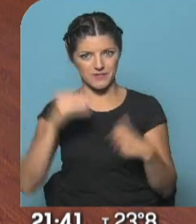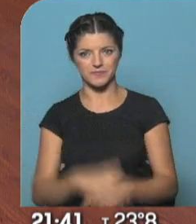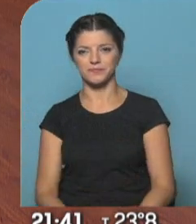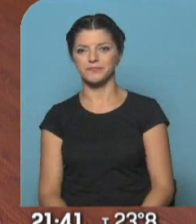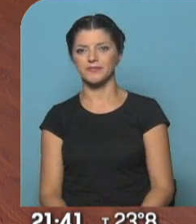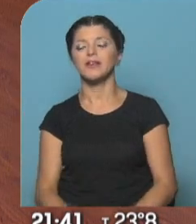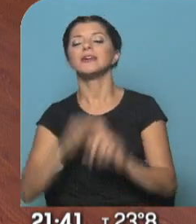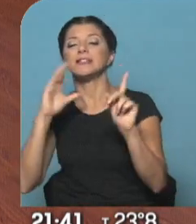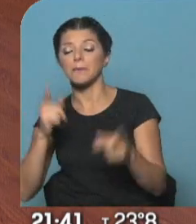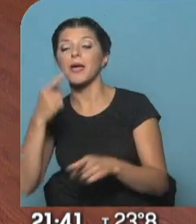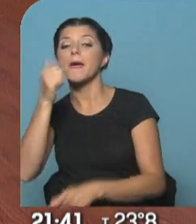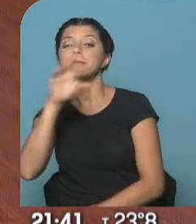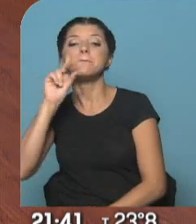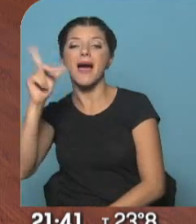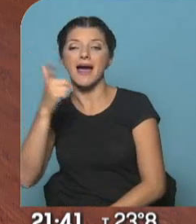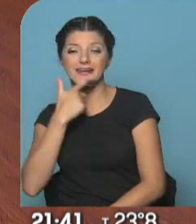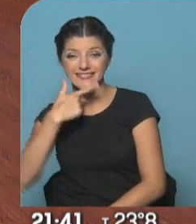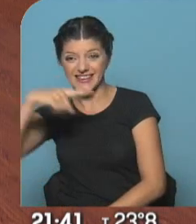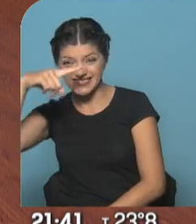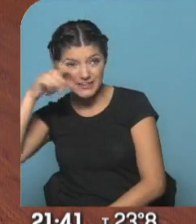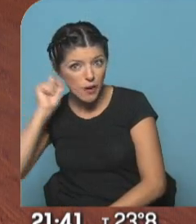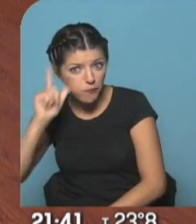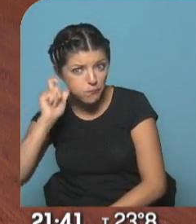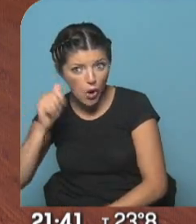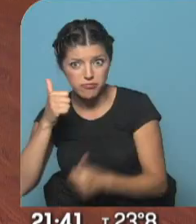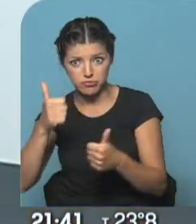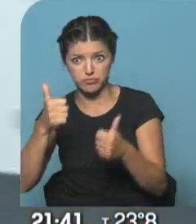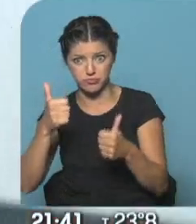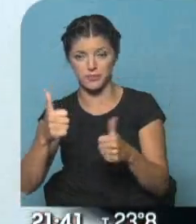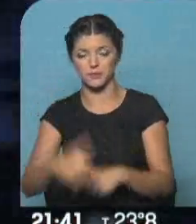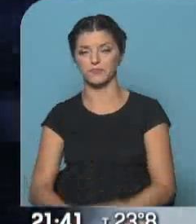Paris Saint-Germain que convirtió 7 goles.